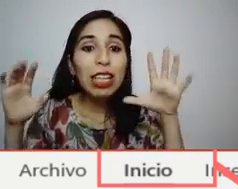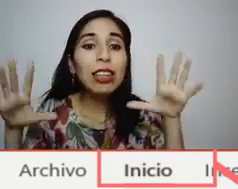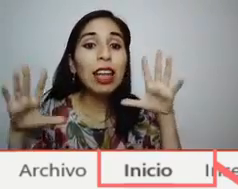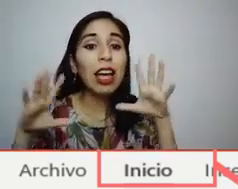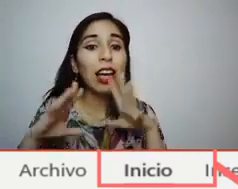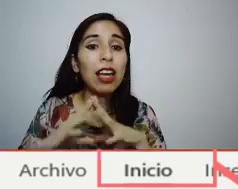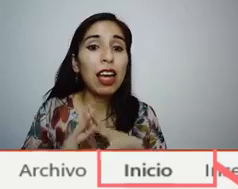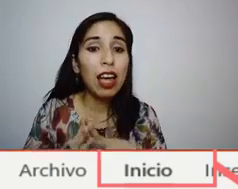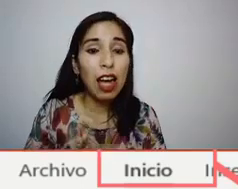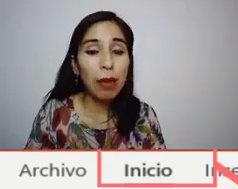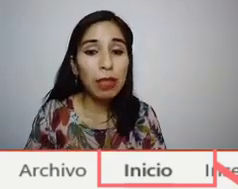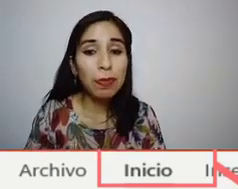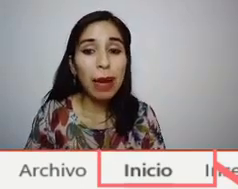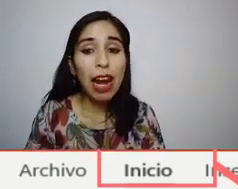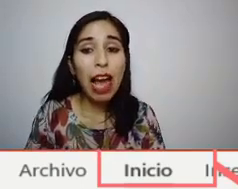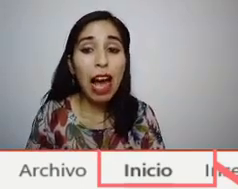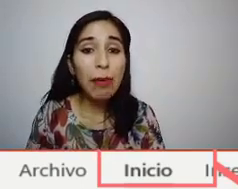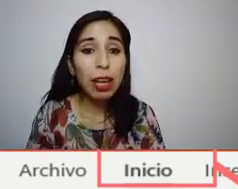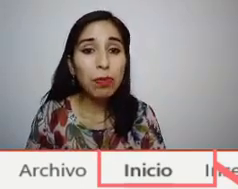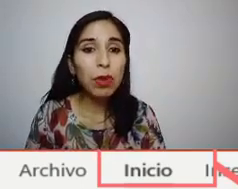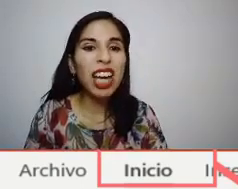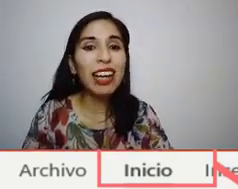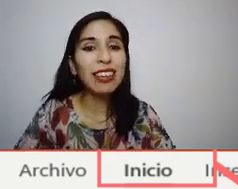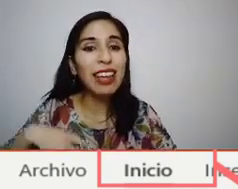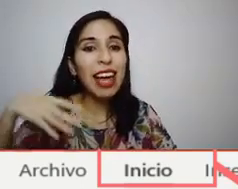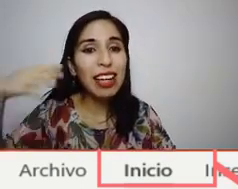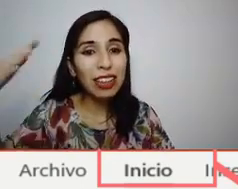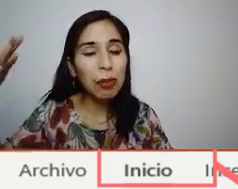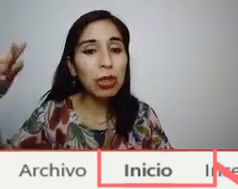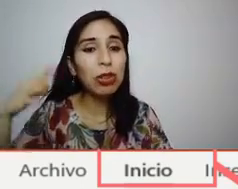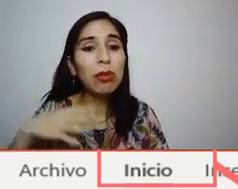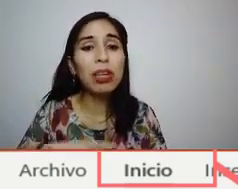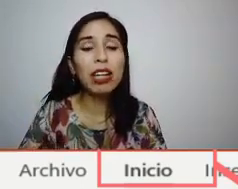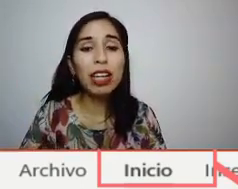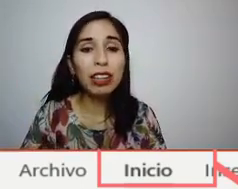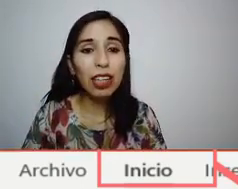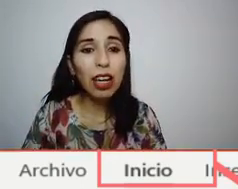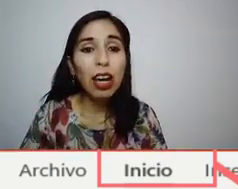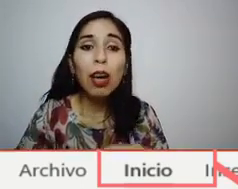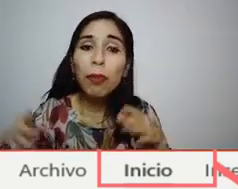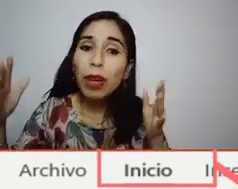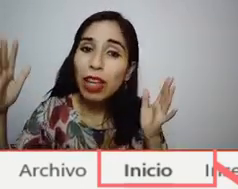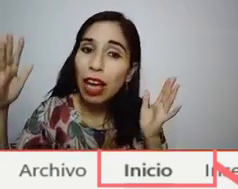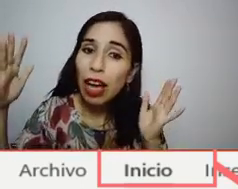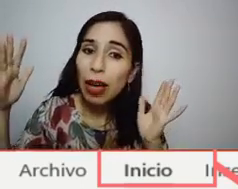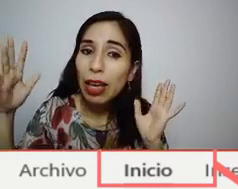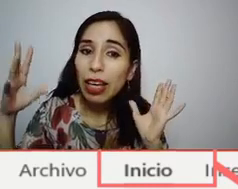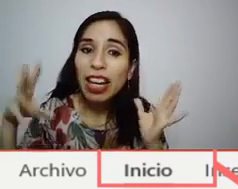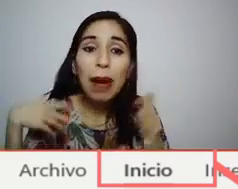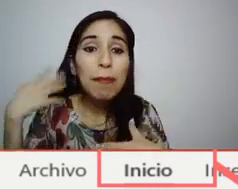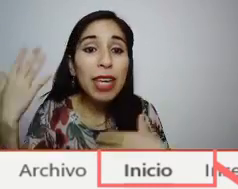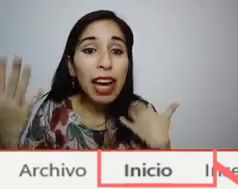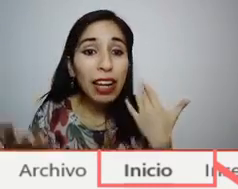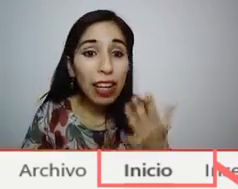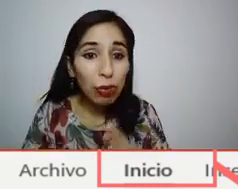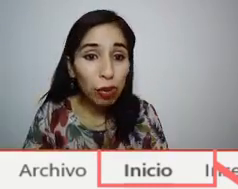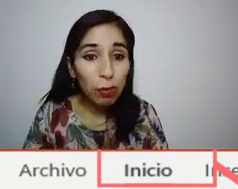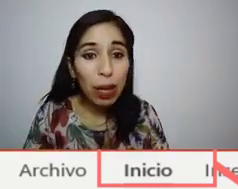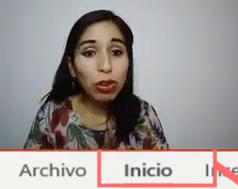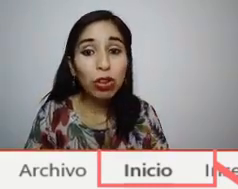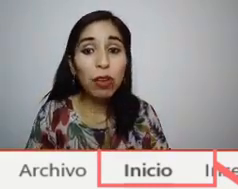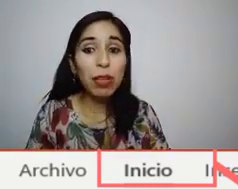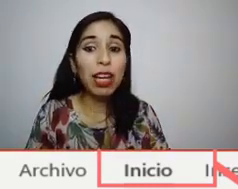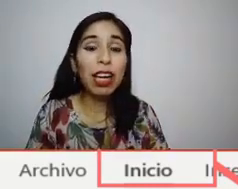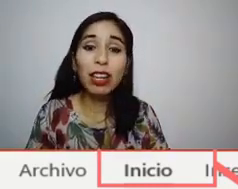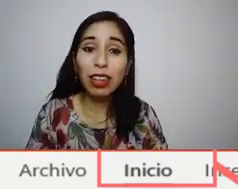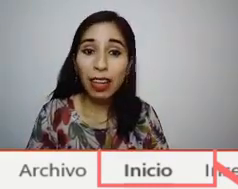negrita a mis palabras puede agrandar el tamaño de mi letra pueda cambiar el formato